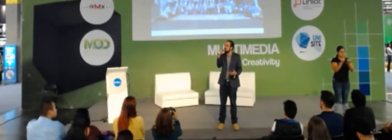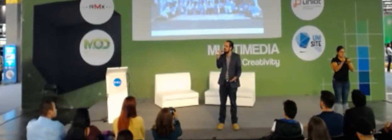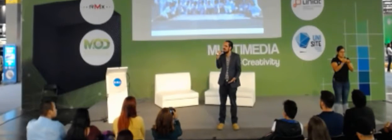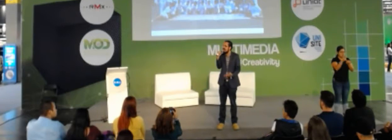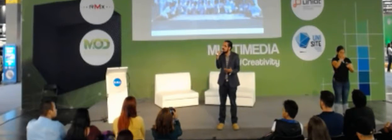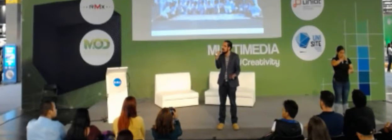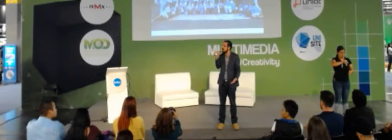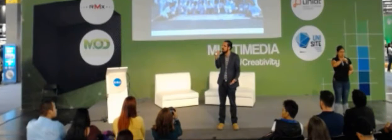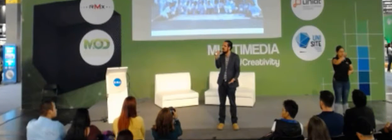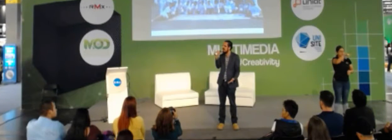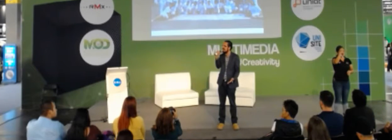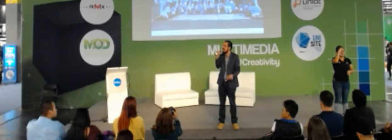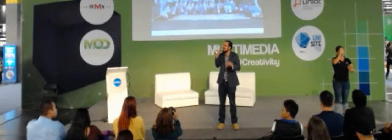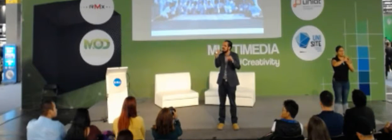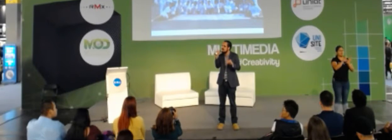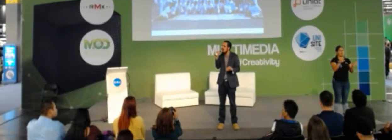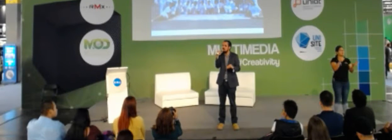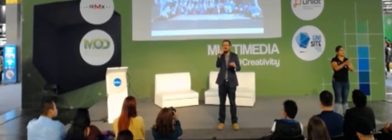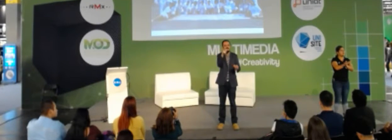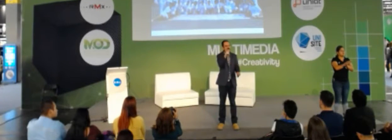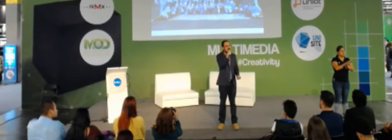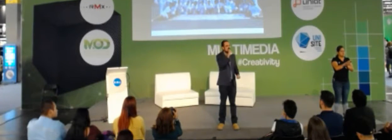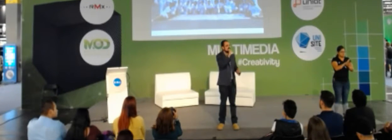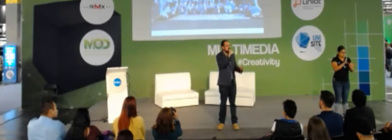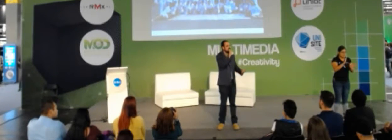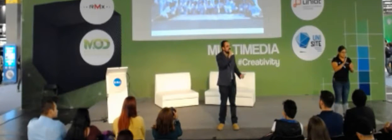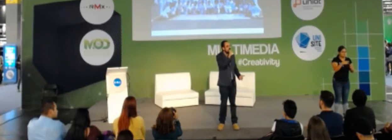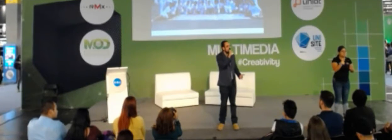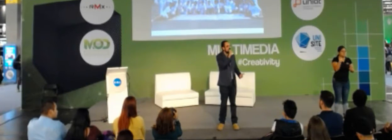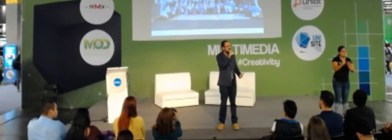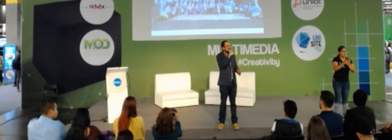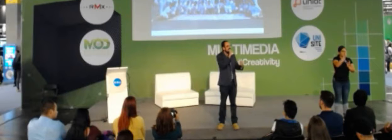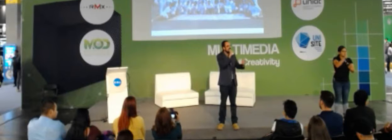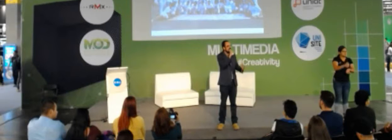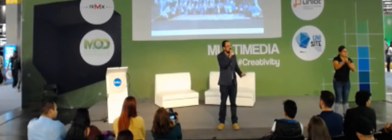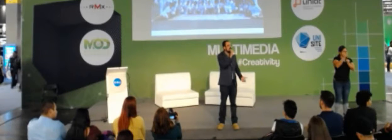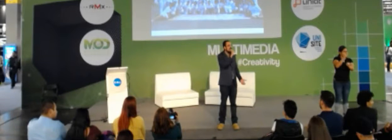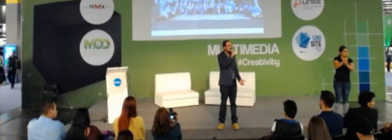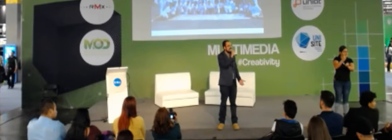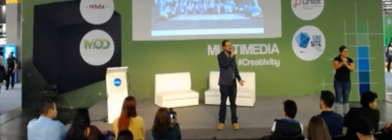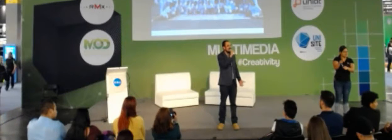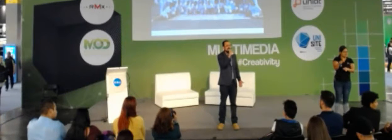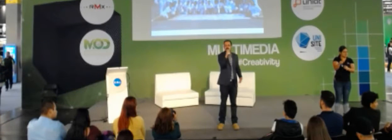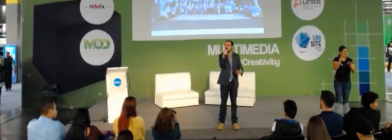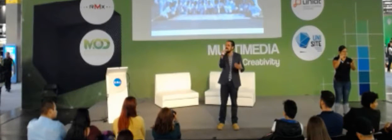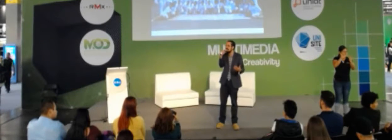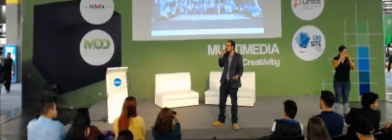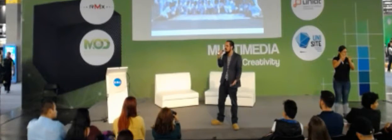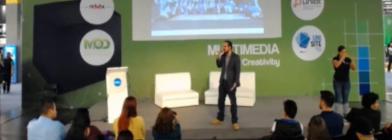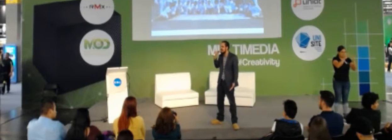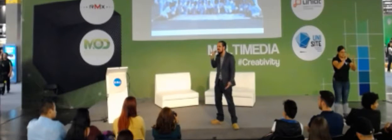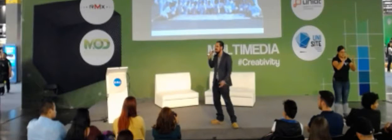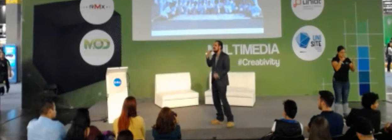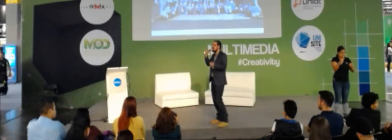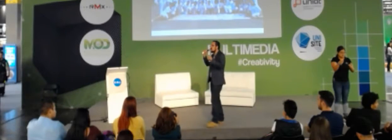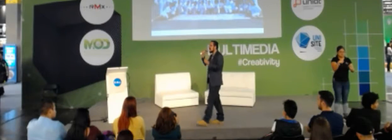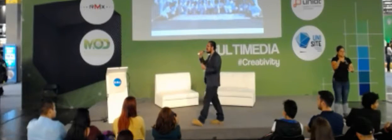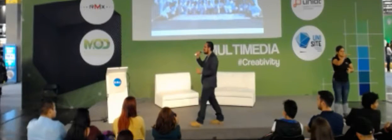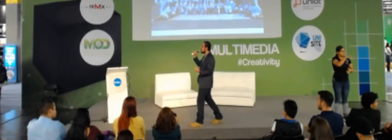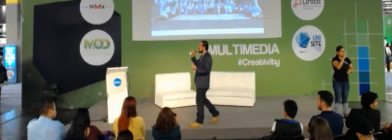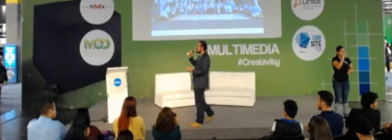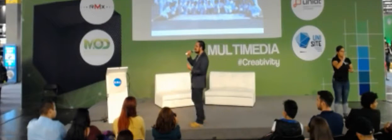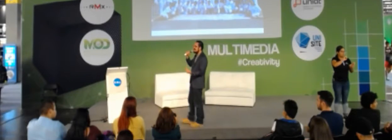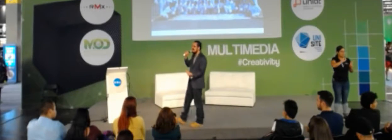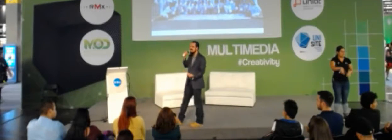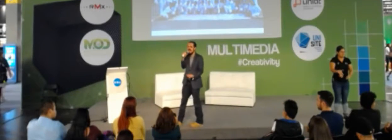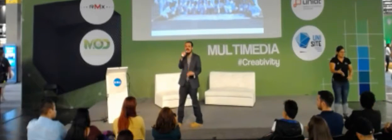podemos pensar en los cambios sociales si no utilizamos las plataformas de interacción diaria, si no utilizamos las redes, si no generamos